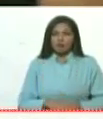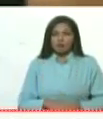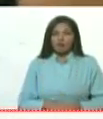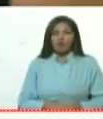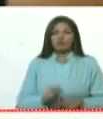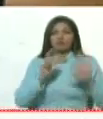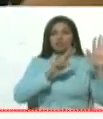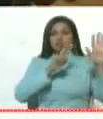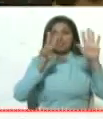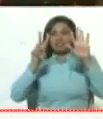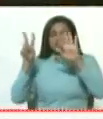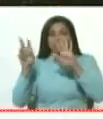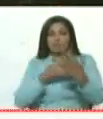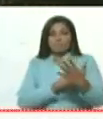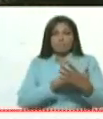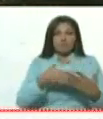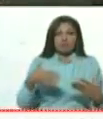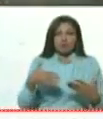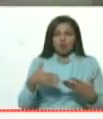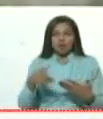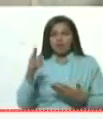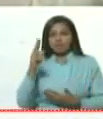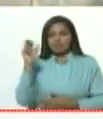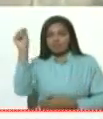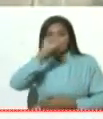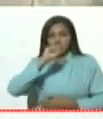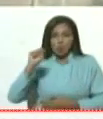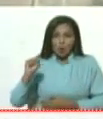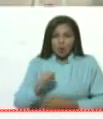877 millones de bolívares,